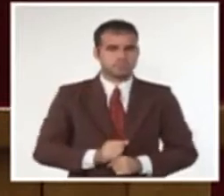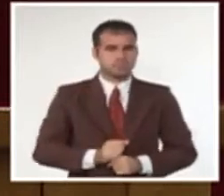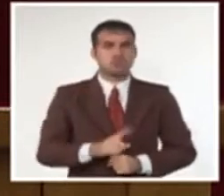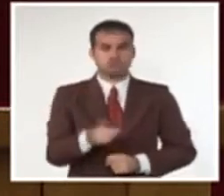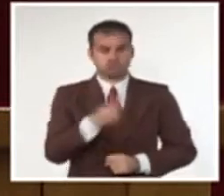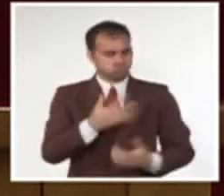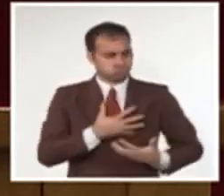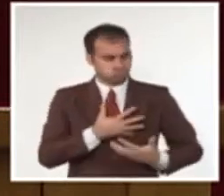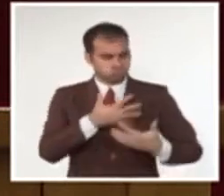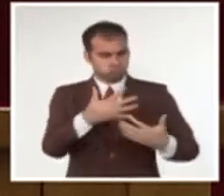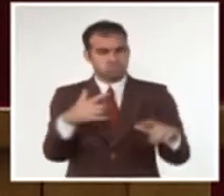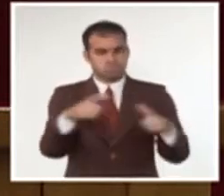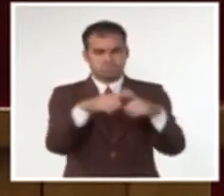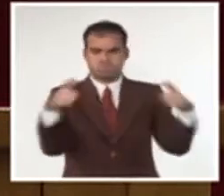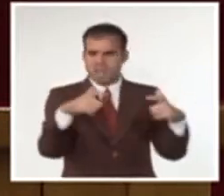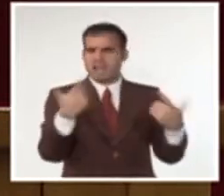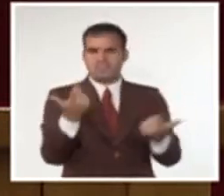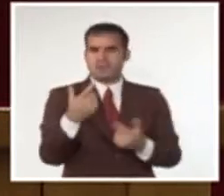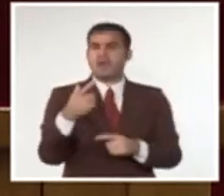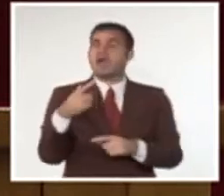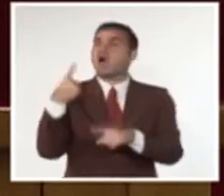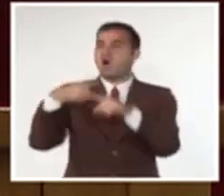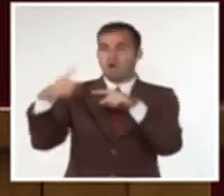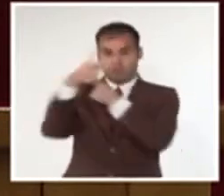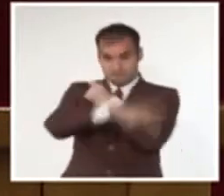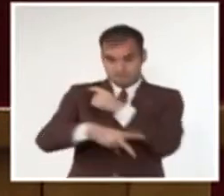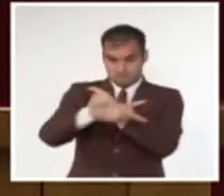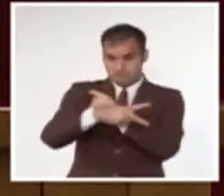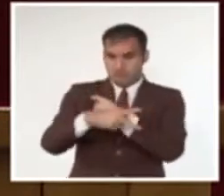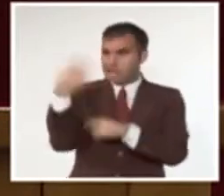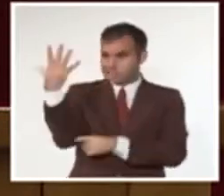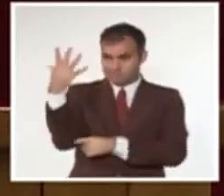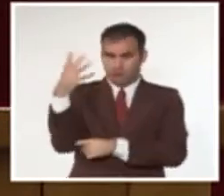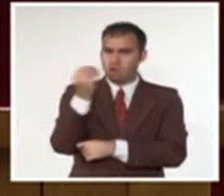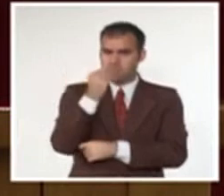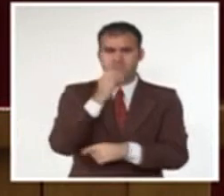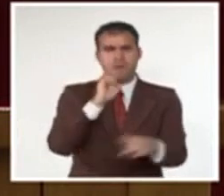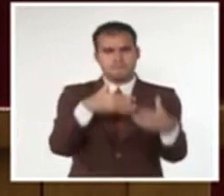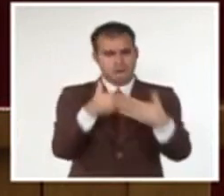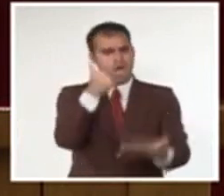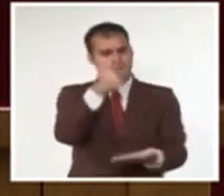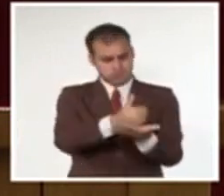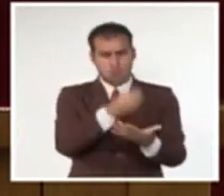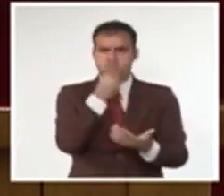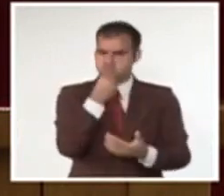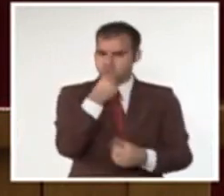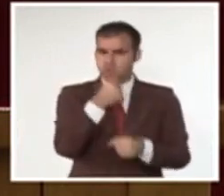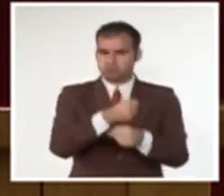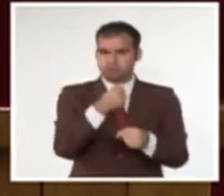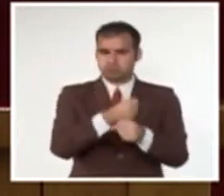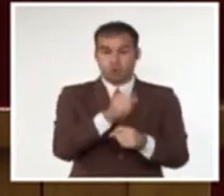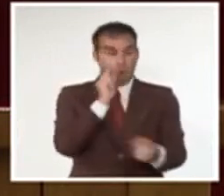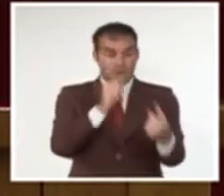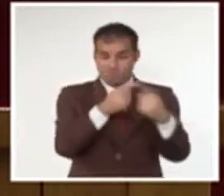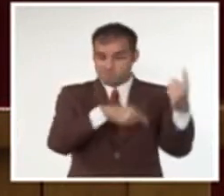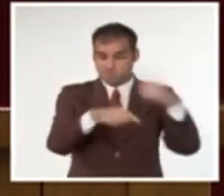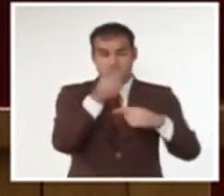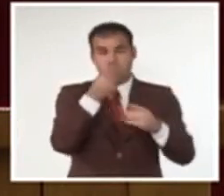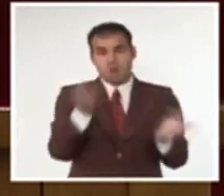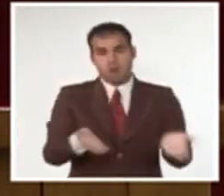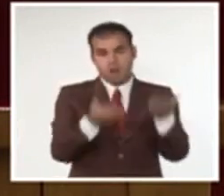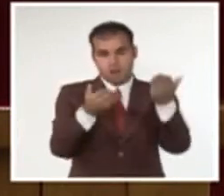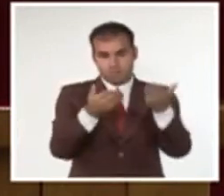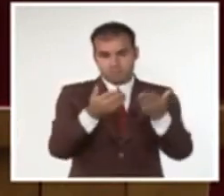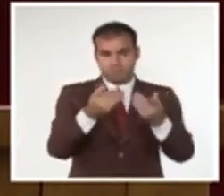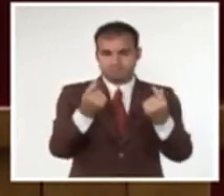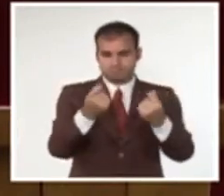incrementar la participación de la inversión extranjera directa como una fuente importante para el desarrollo económico y social del